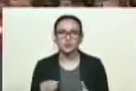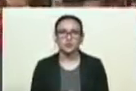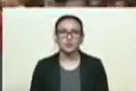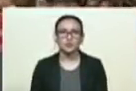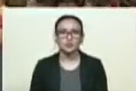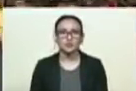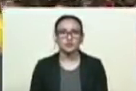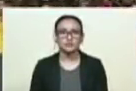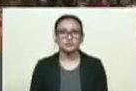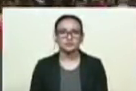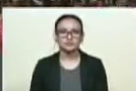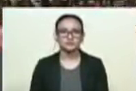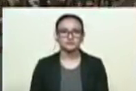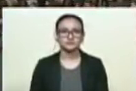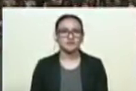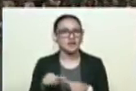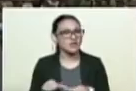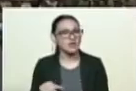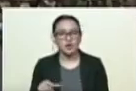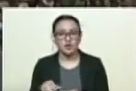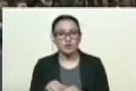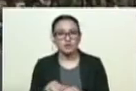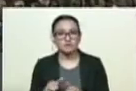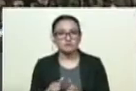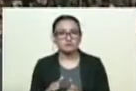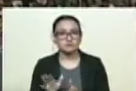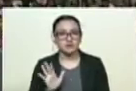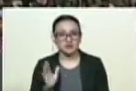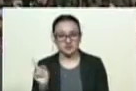desde aquí. Quédense aquí, no se muevan. Ya vengo.